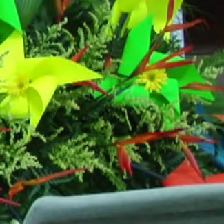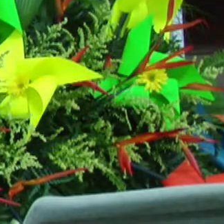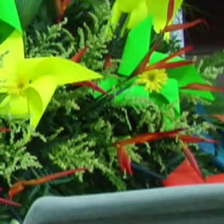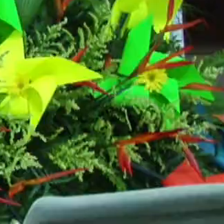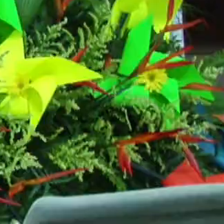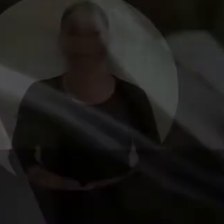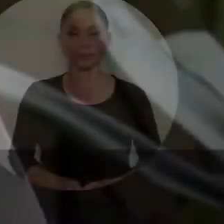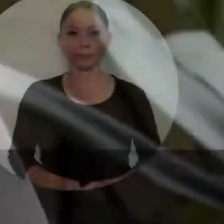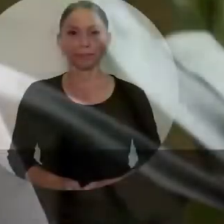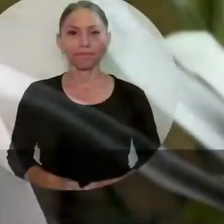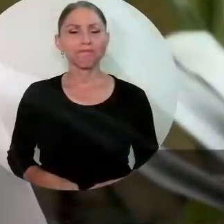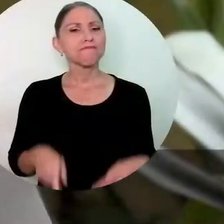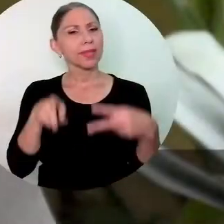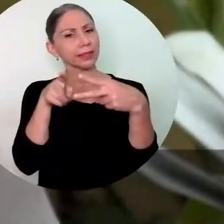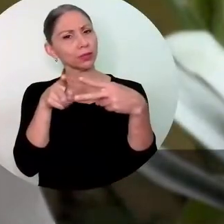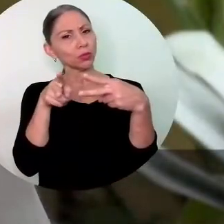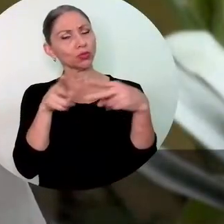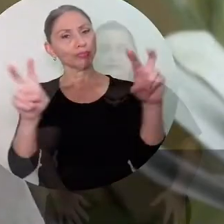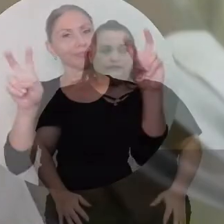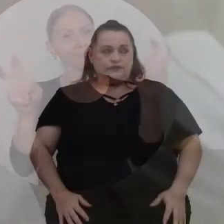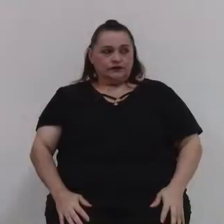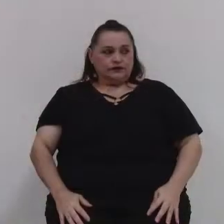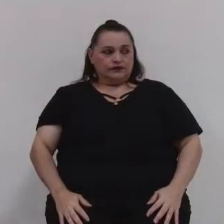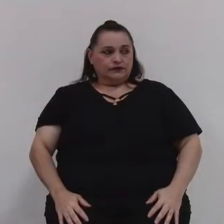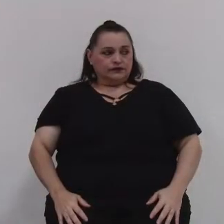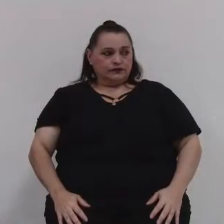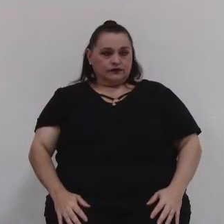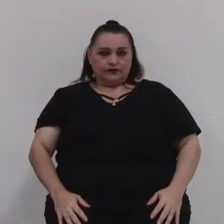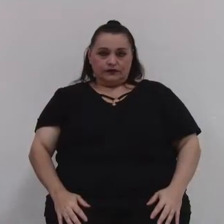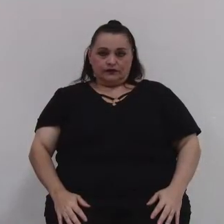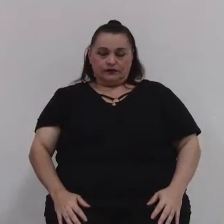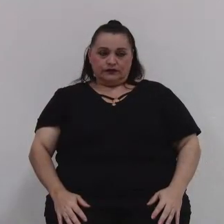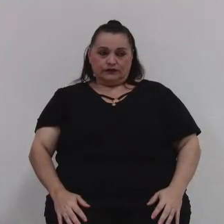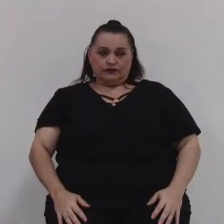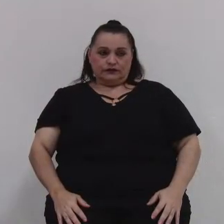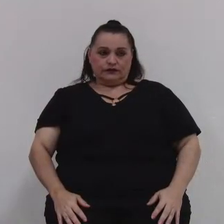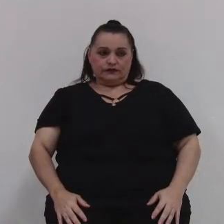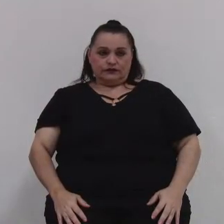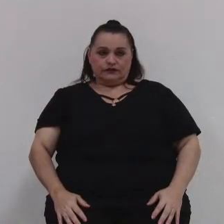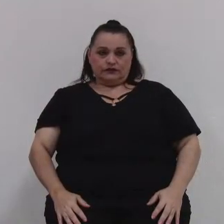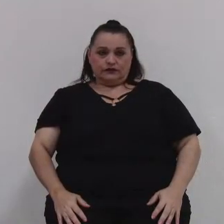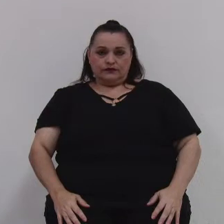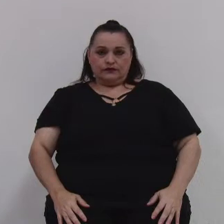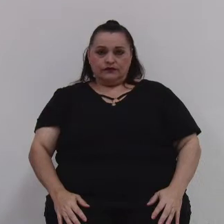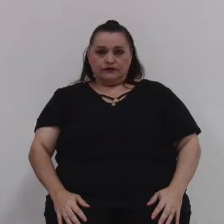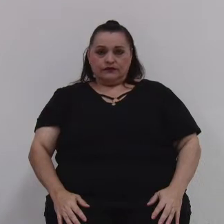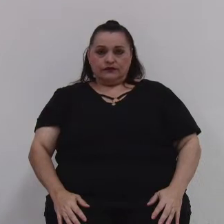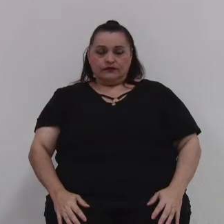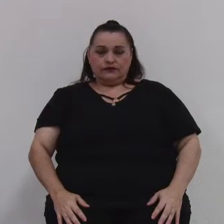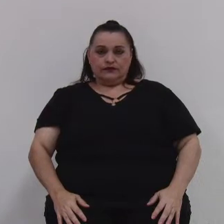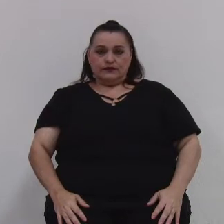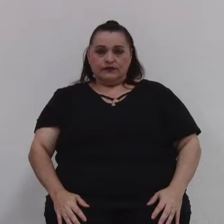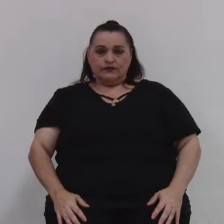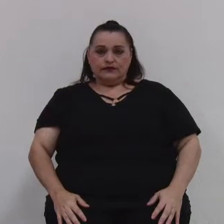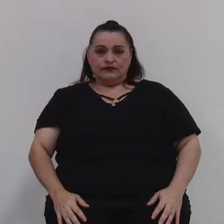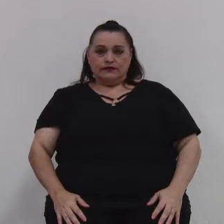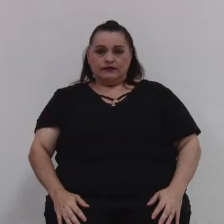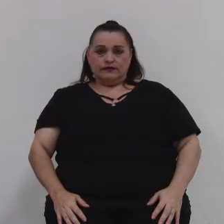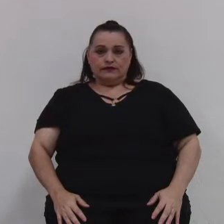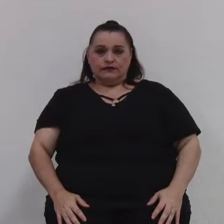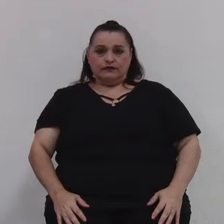por favor. Hay dos puntos que pienso yo que son indispensables si vamos